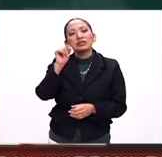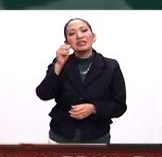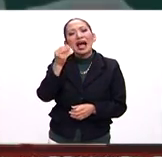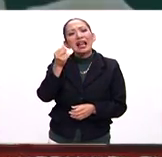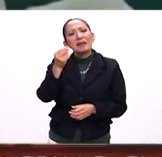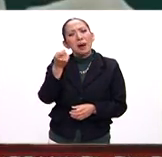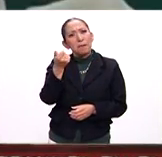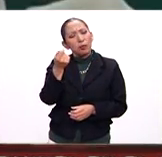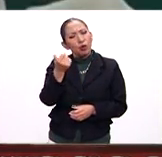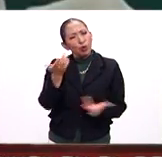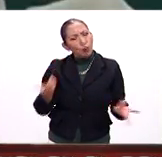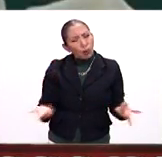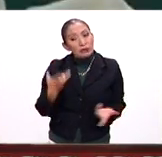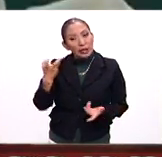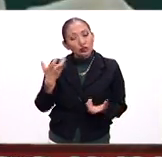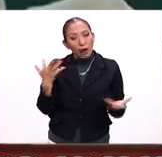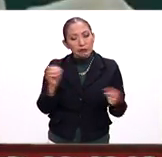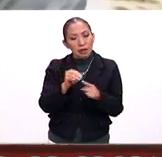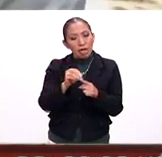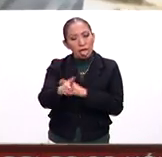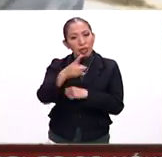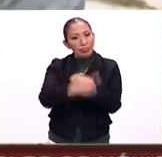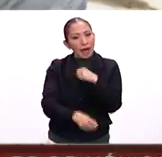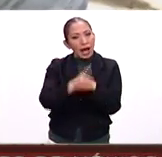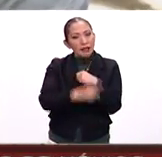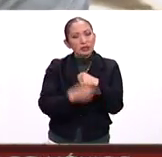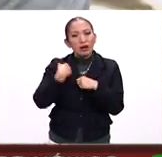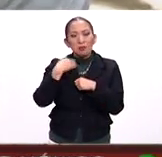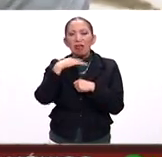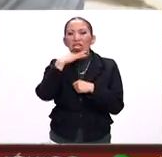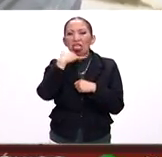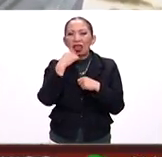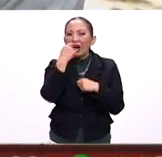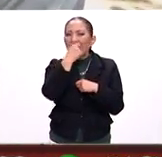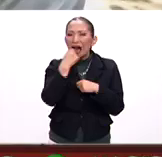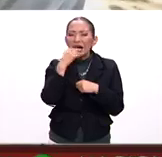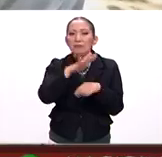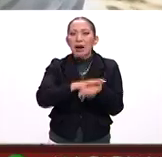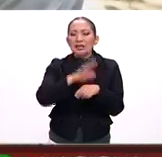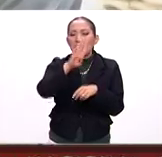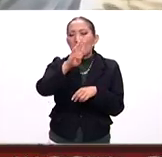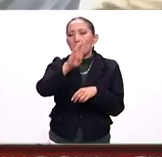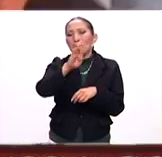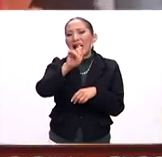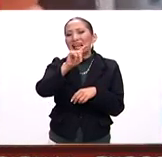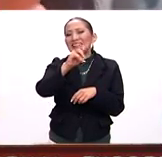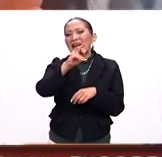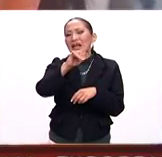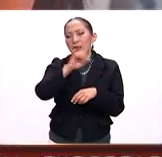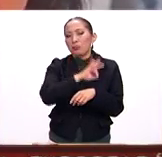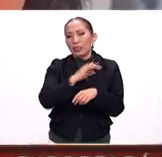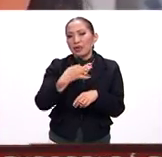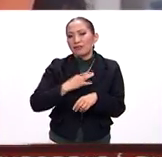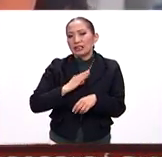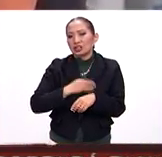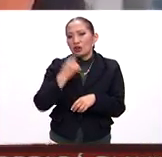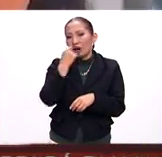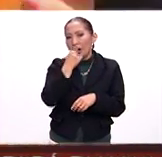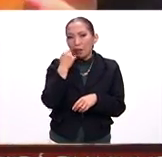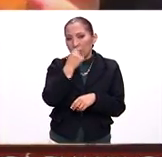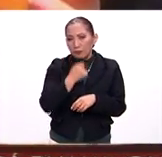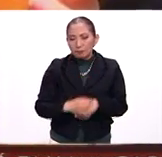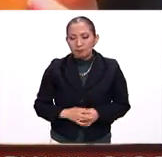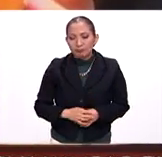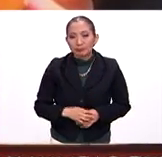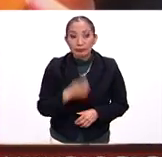es muy curioso, y eso va a provocar que pueda haber bacterias y una mayor facilidad a adquirir infecciones. Y además